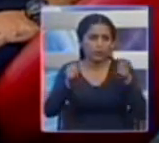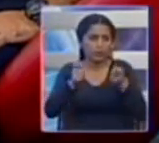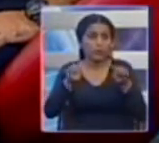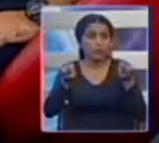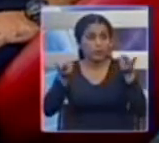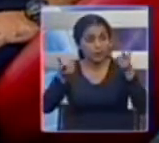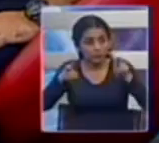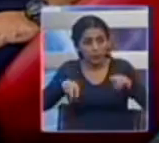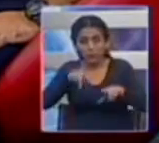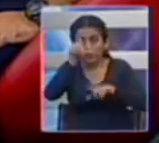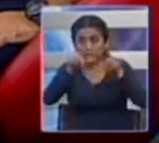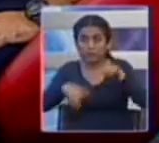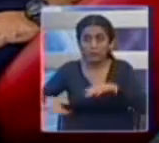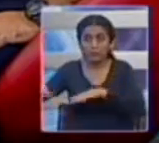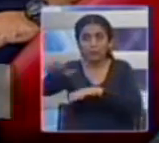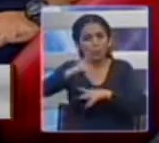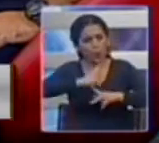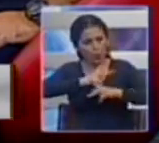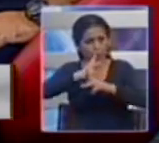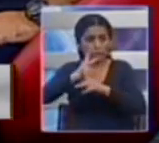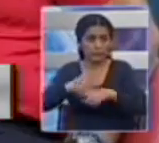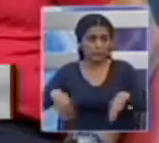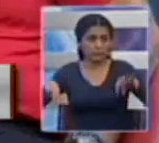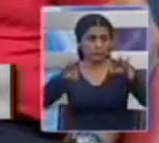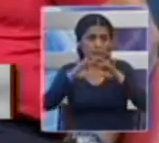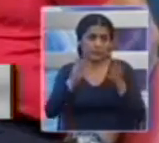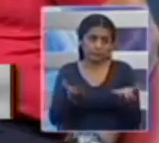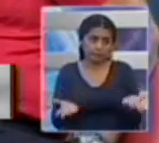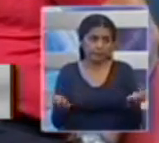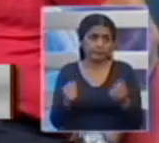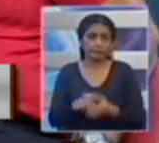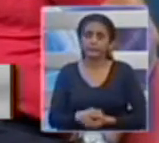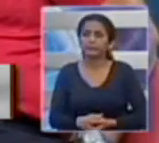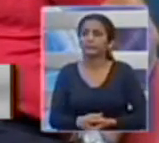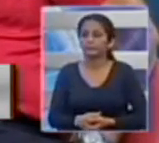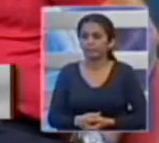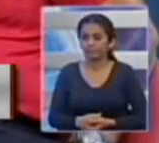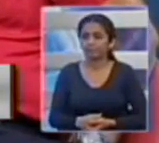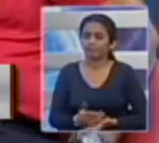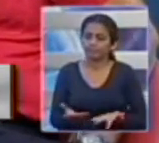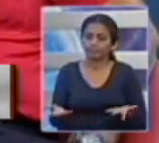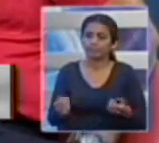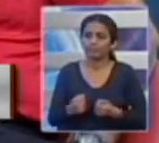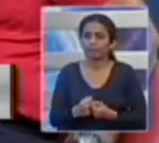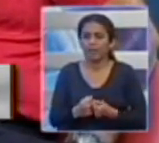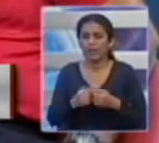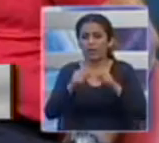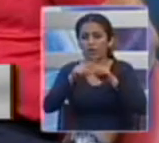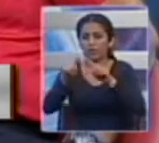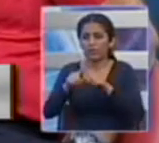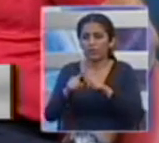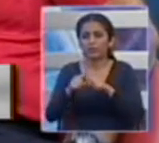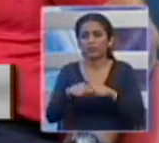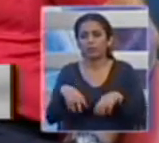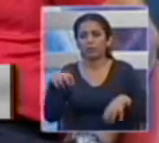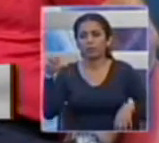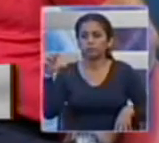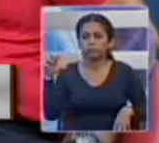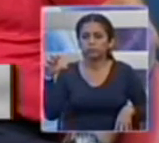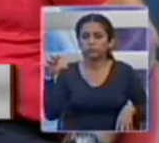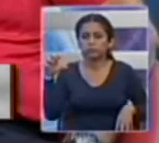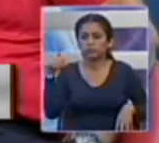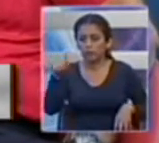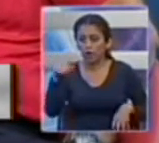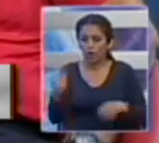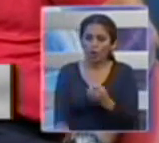ciudadanía como tal, que debe tener las recomendaciones del caso, ¿no? Sí, por supuesto. Quemar los años viejos, y lastimosamente lo que